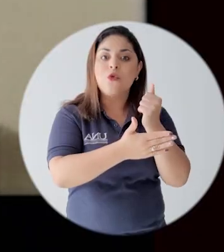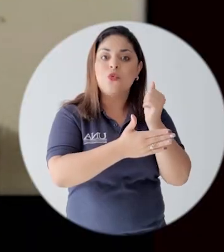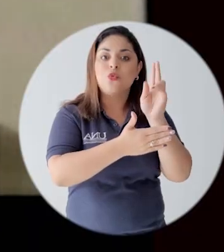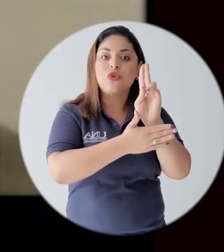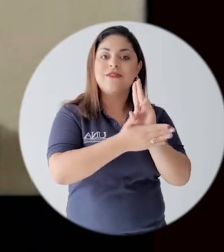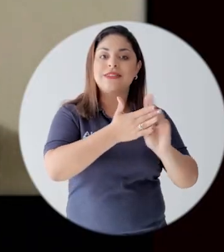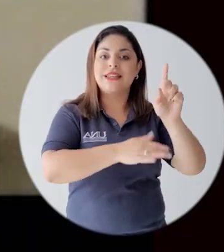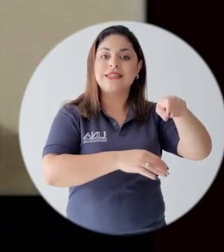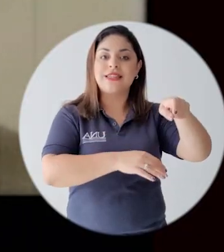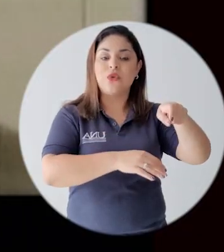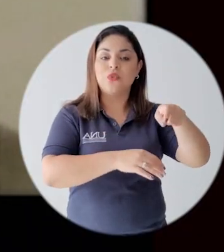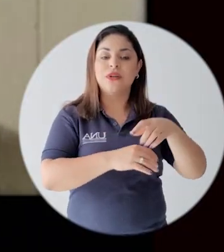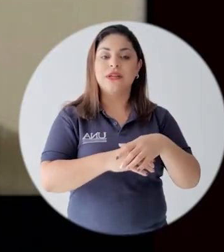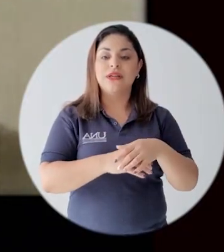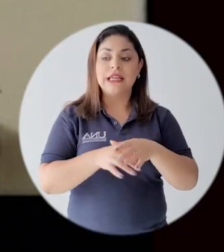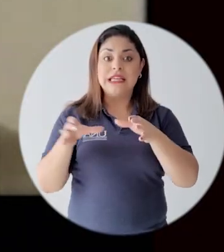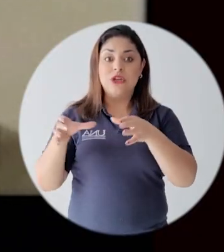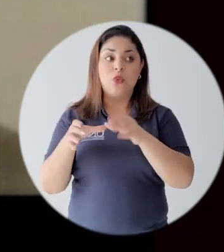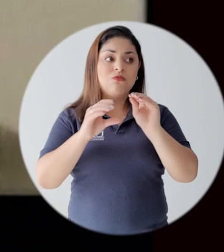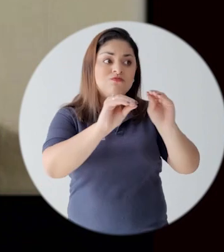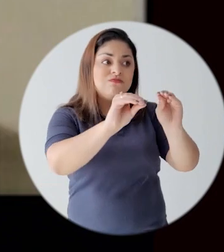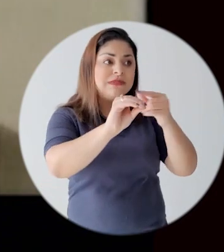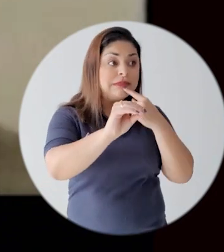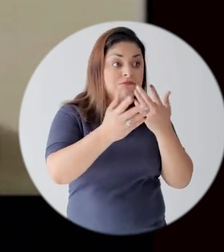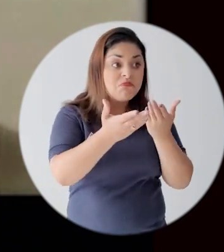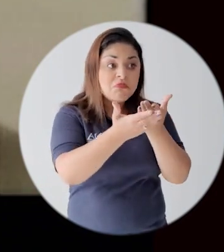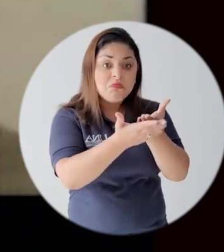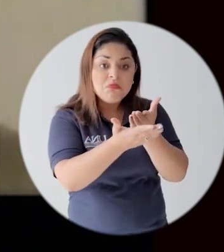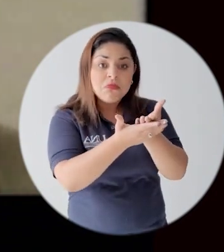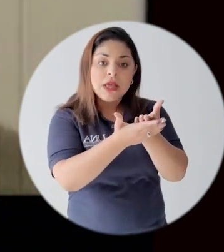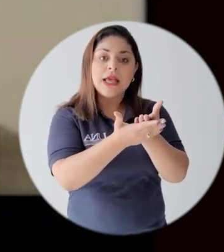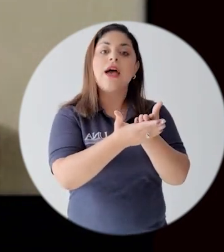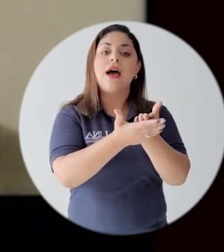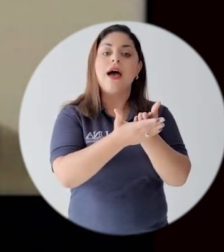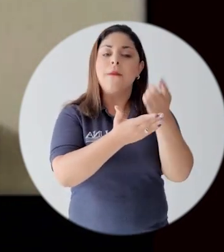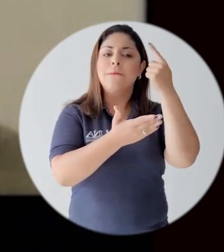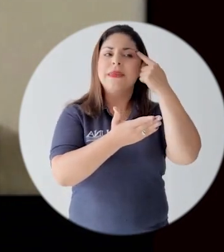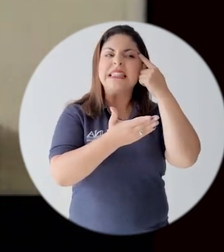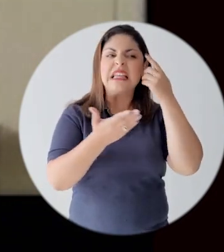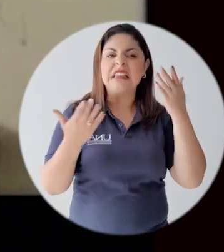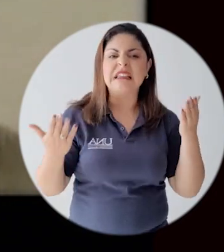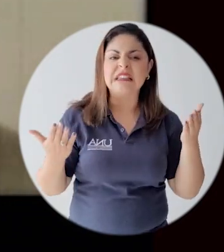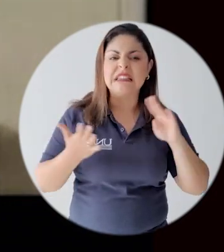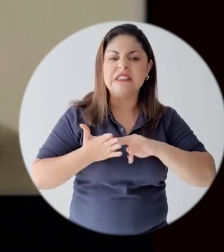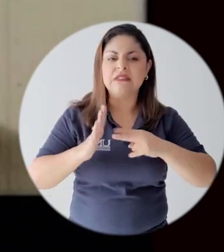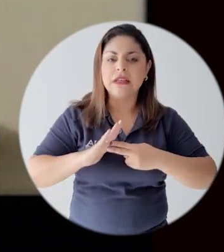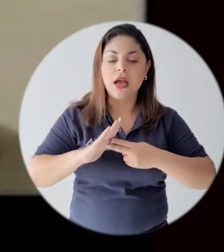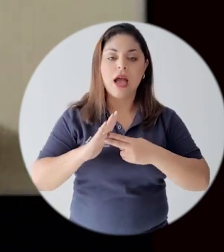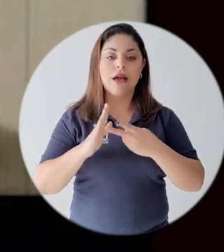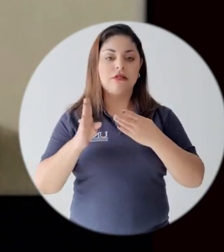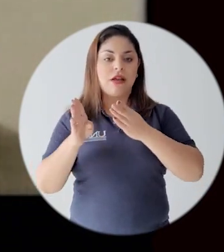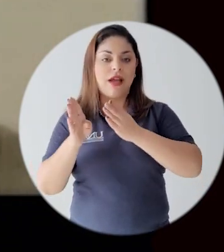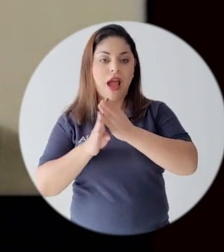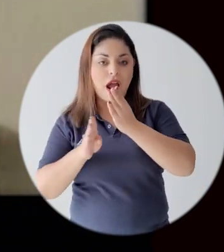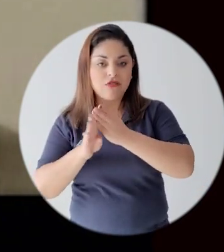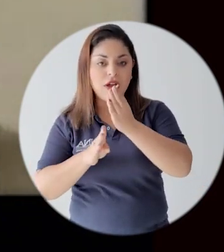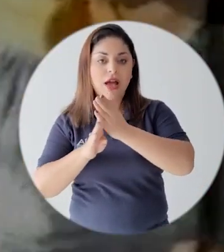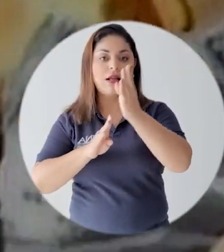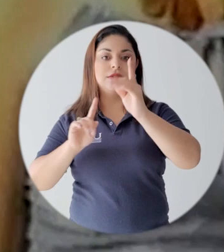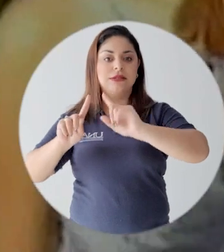necesaria. Ellos surgen con esta idea de una universidad no solamente con carreras diferentes,